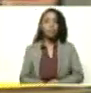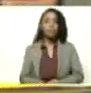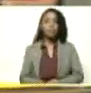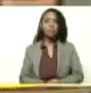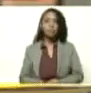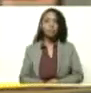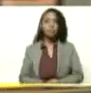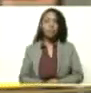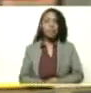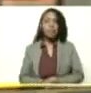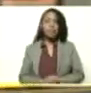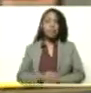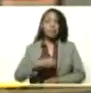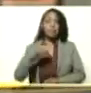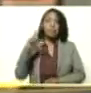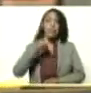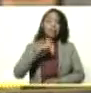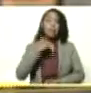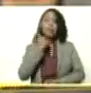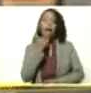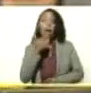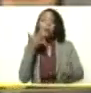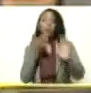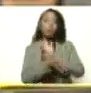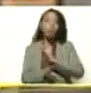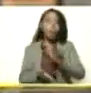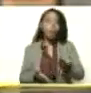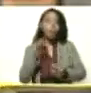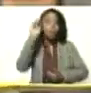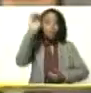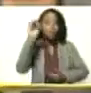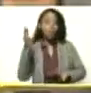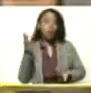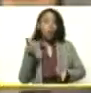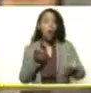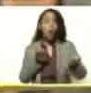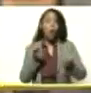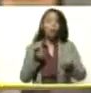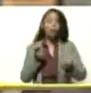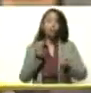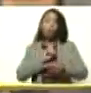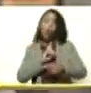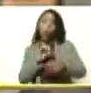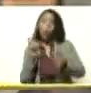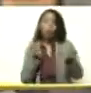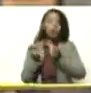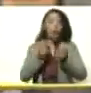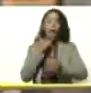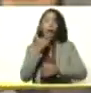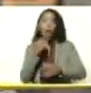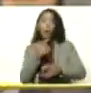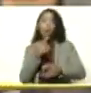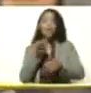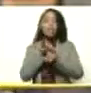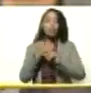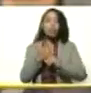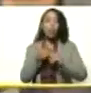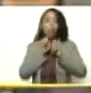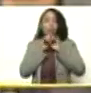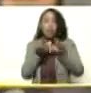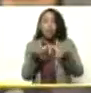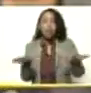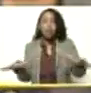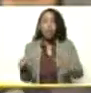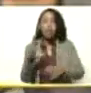si fuese necesario e incontrolable esta situación del contagio de los micros